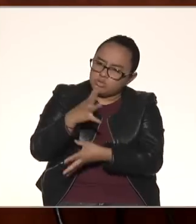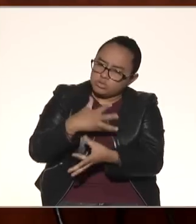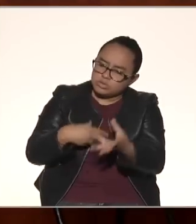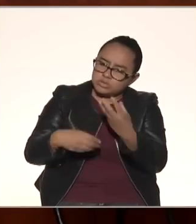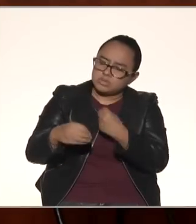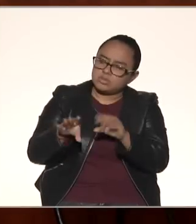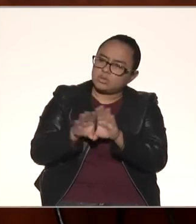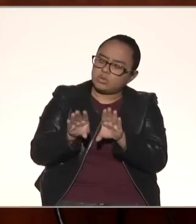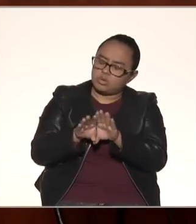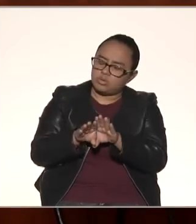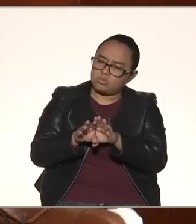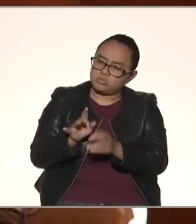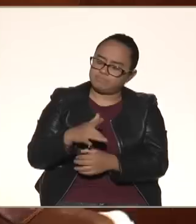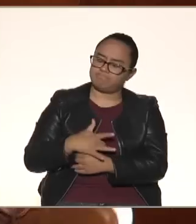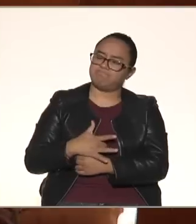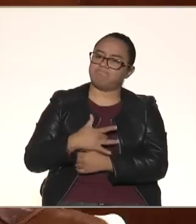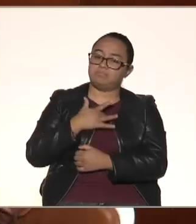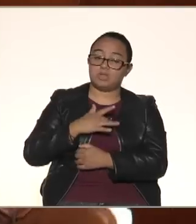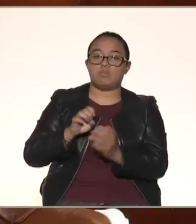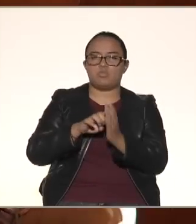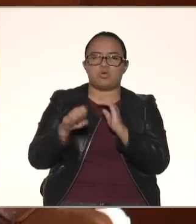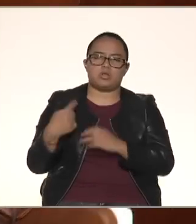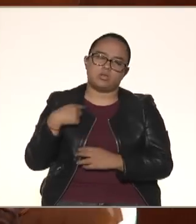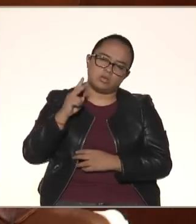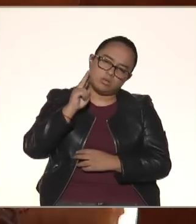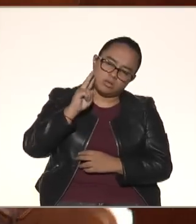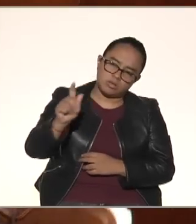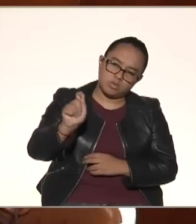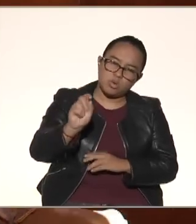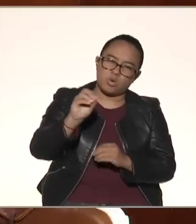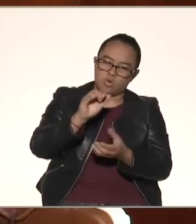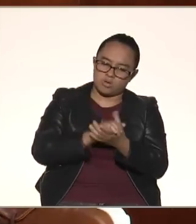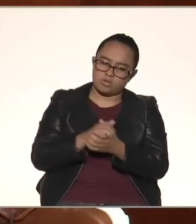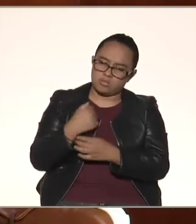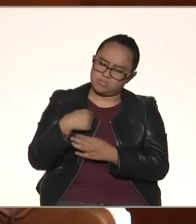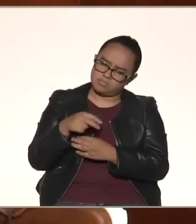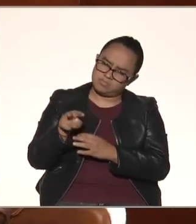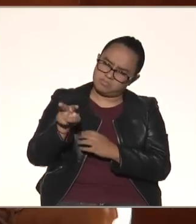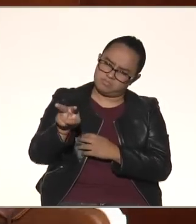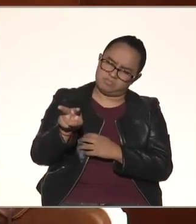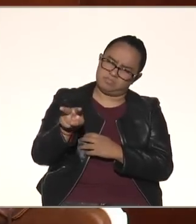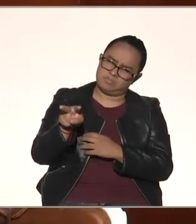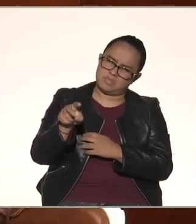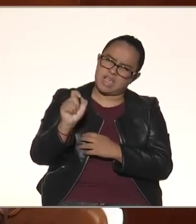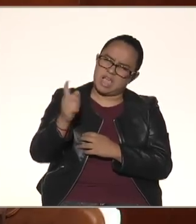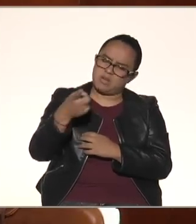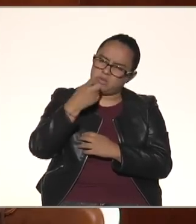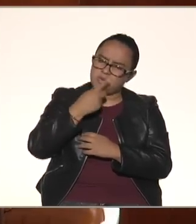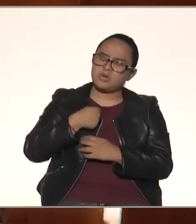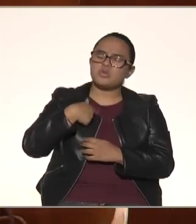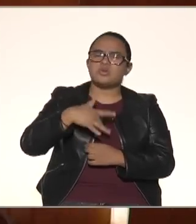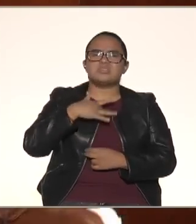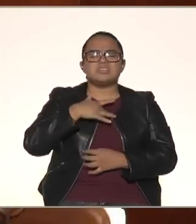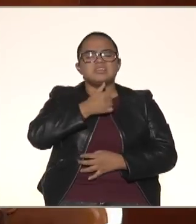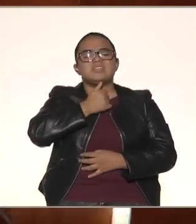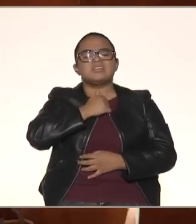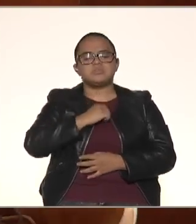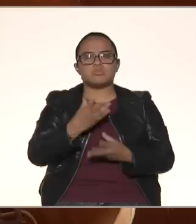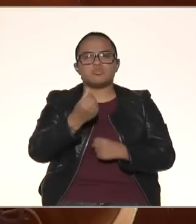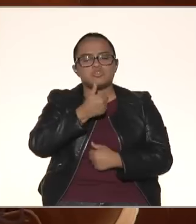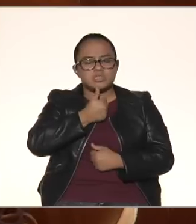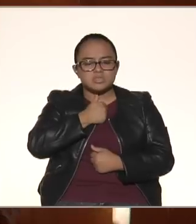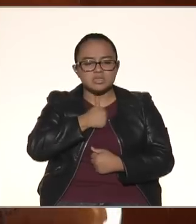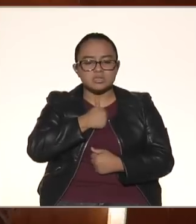generosidad. Si de pronto mi pareja me está diciendo, a ver, tengo mucha sed, tengo mucha sed,